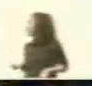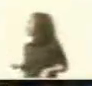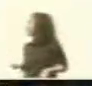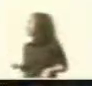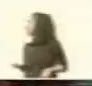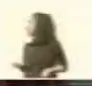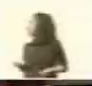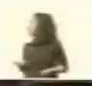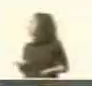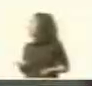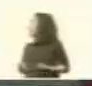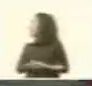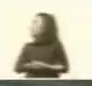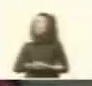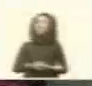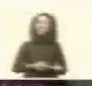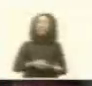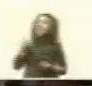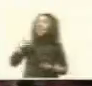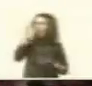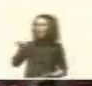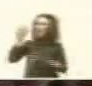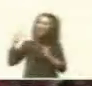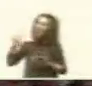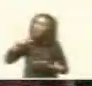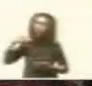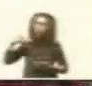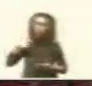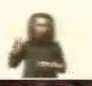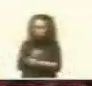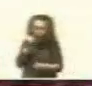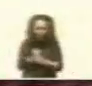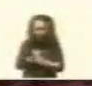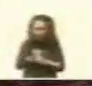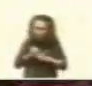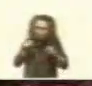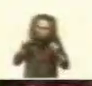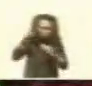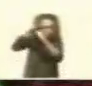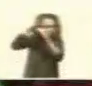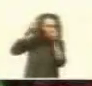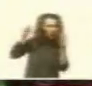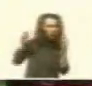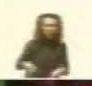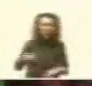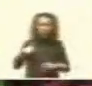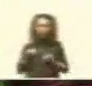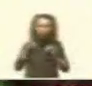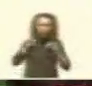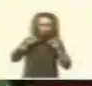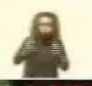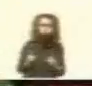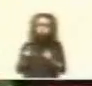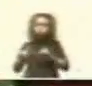Vivo amargado, hace 3 años que en el curro me han parado. Incluso hasta la luz y el agua me han cortado. Dejé